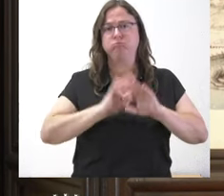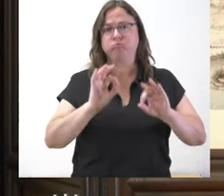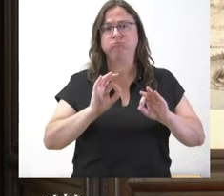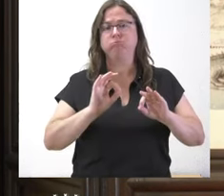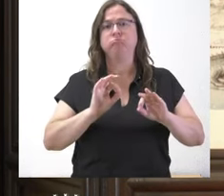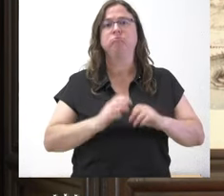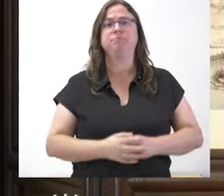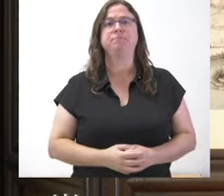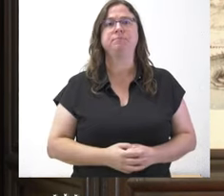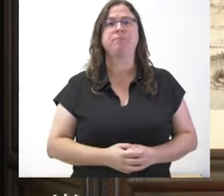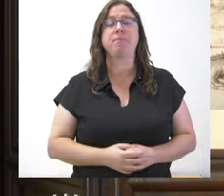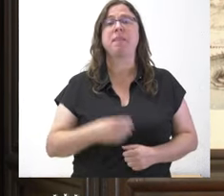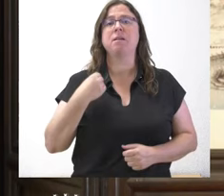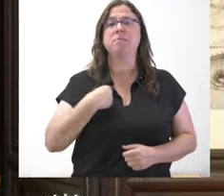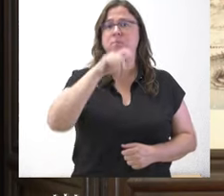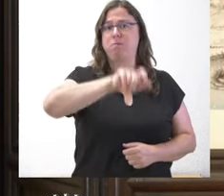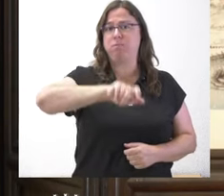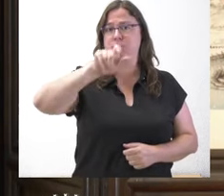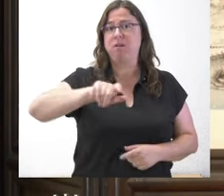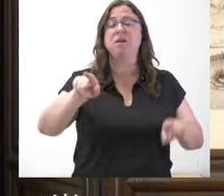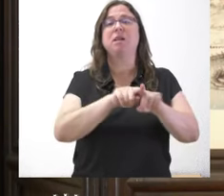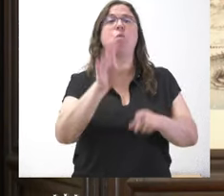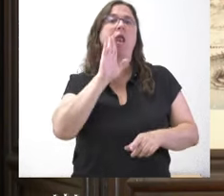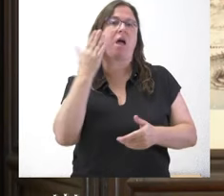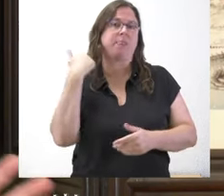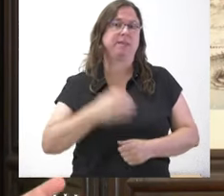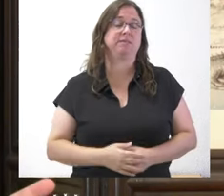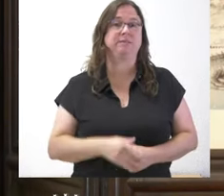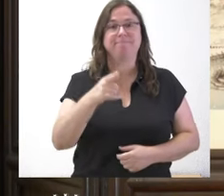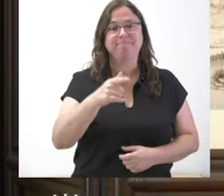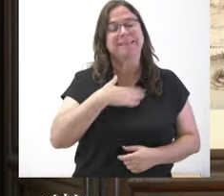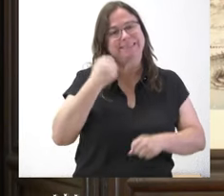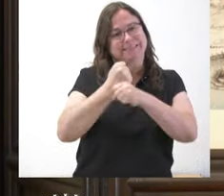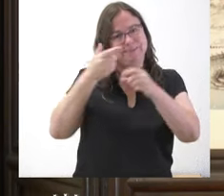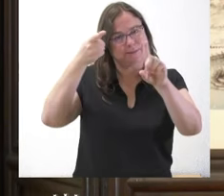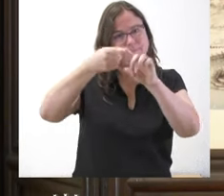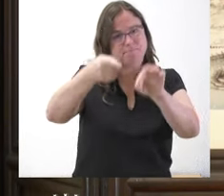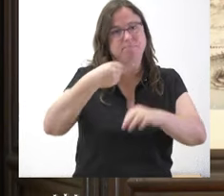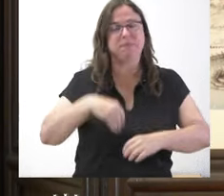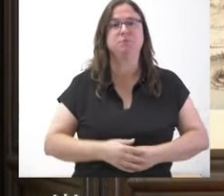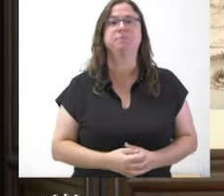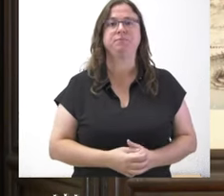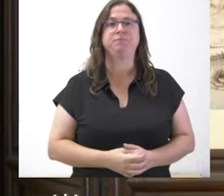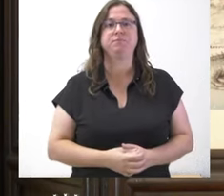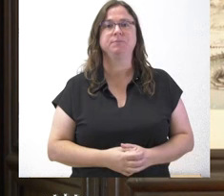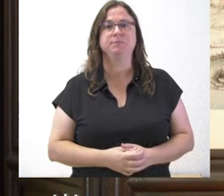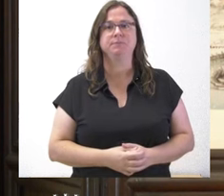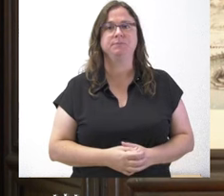con con estas personas igual que con las anteriores ese va a ser mi empeño desde luego